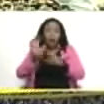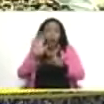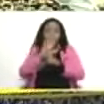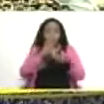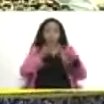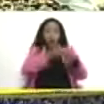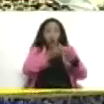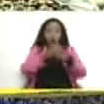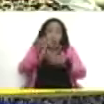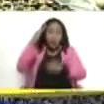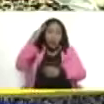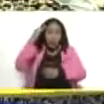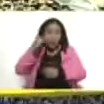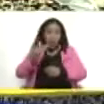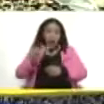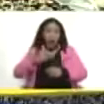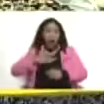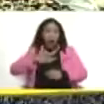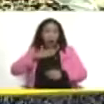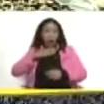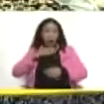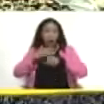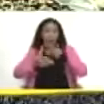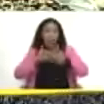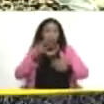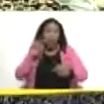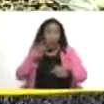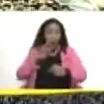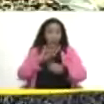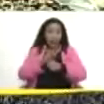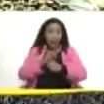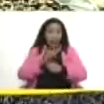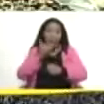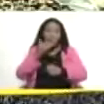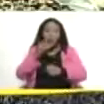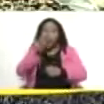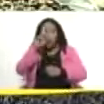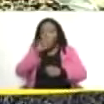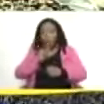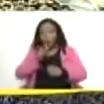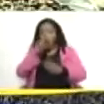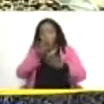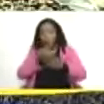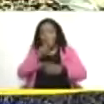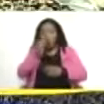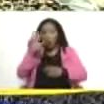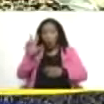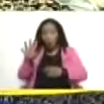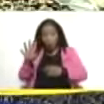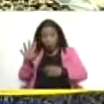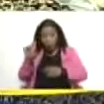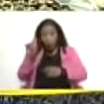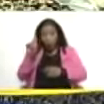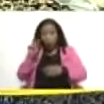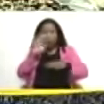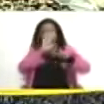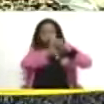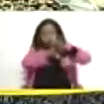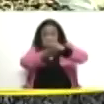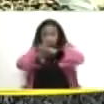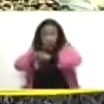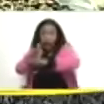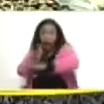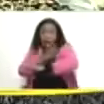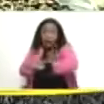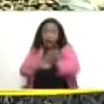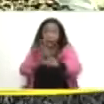y tratar de llenar de violencia el año 2024. Guerra avisada